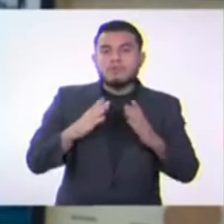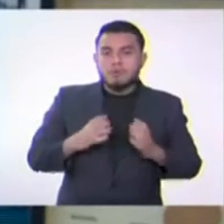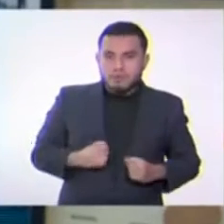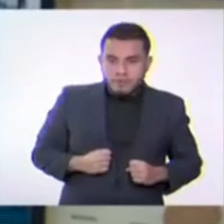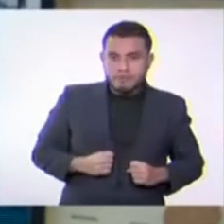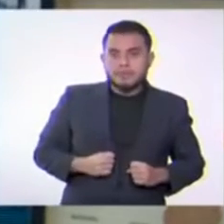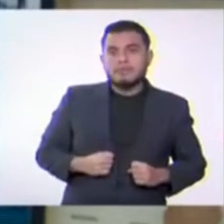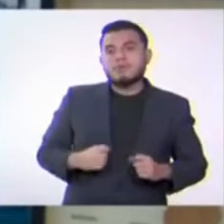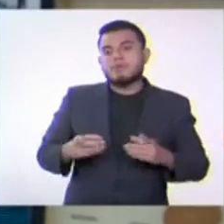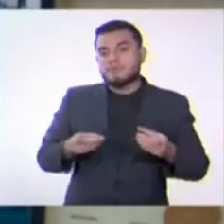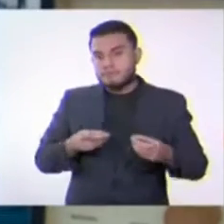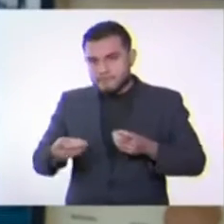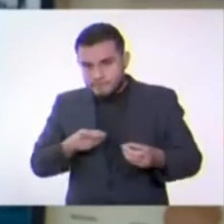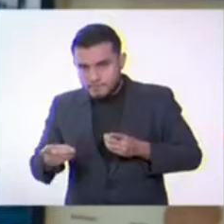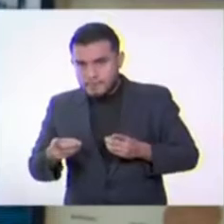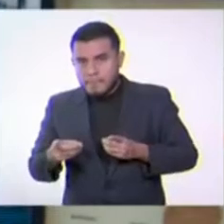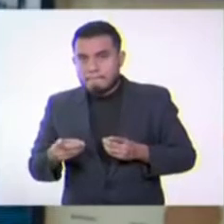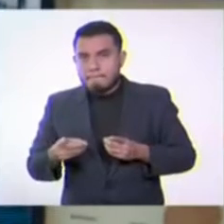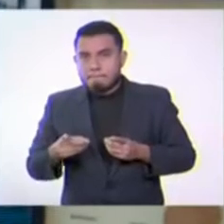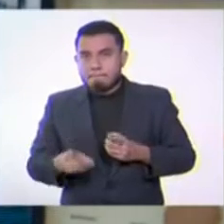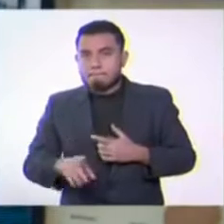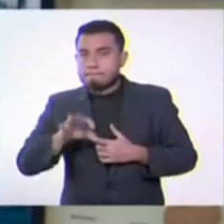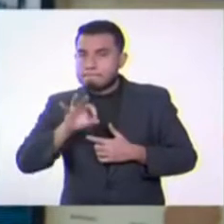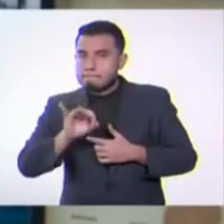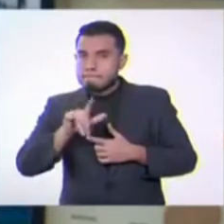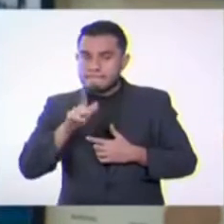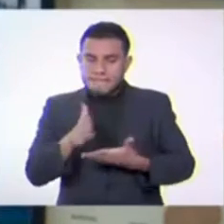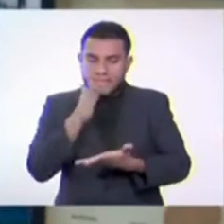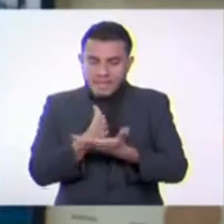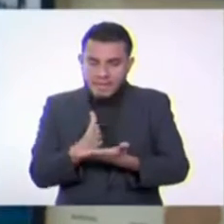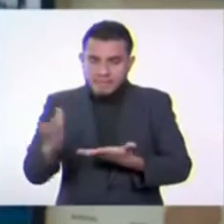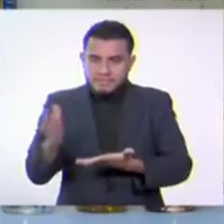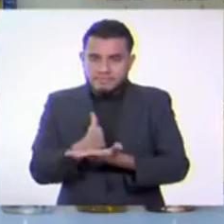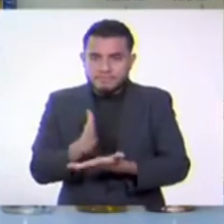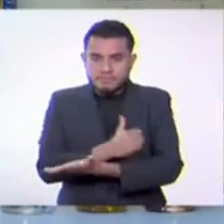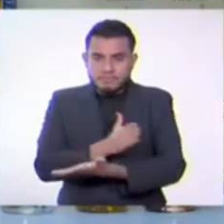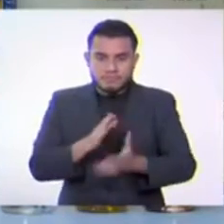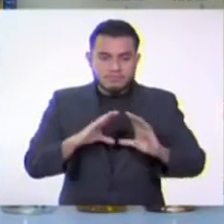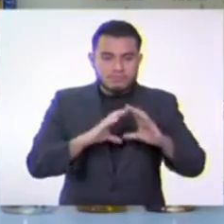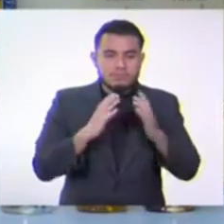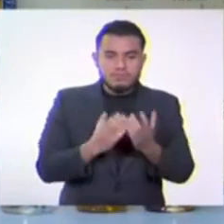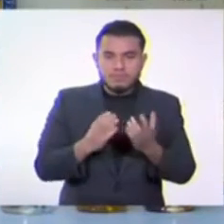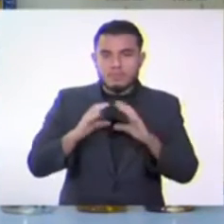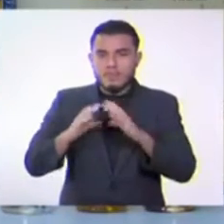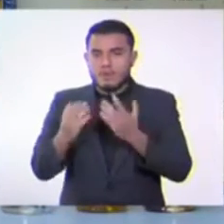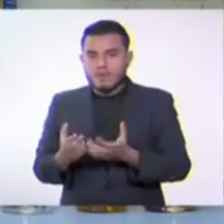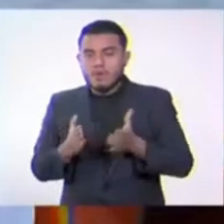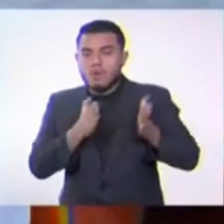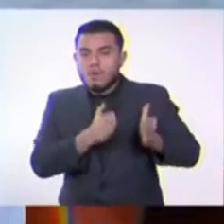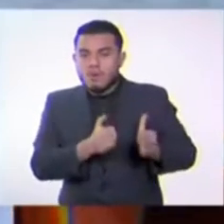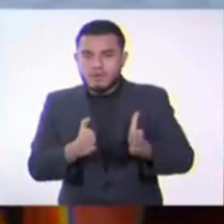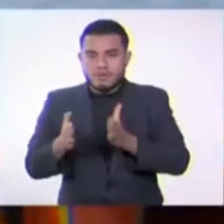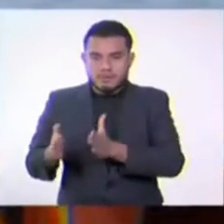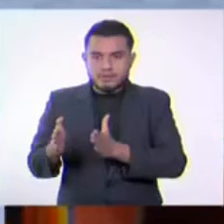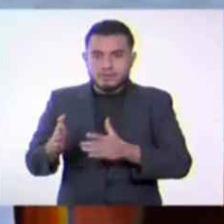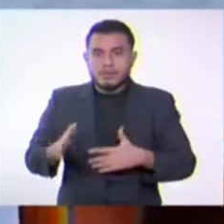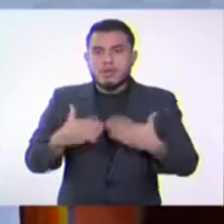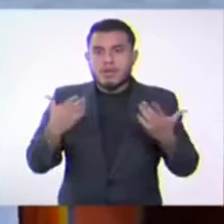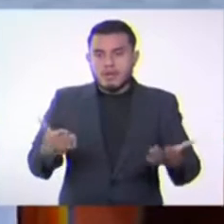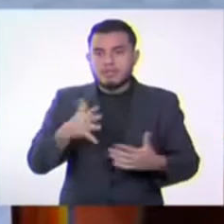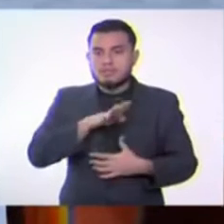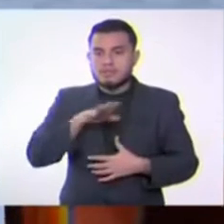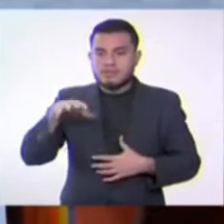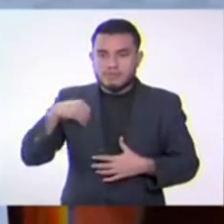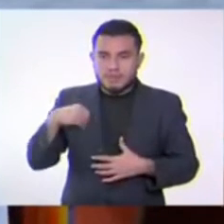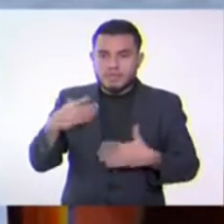los reinos, los filos o división, las clases, los órdenes, las